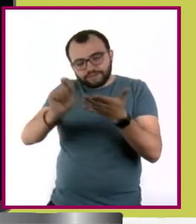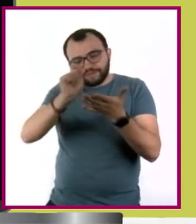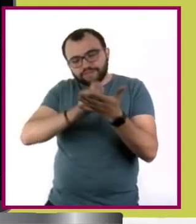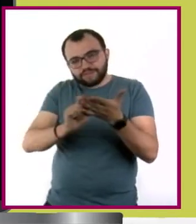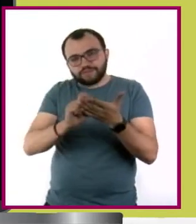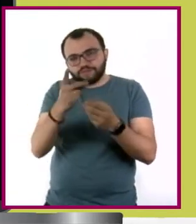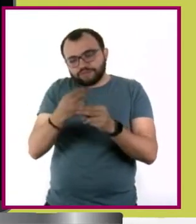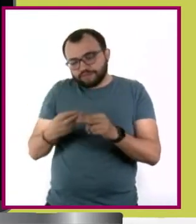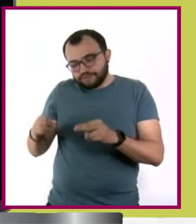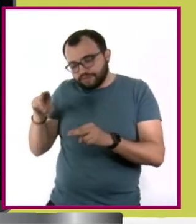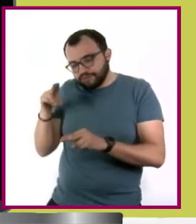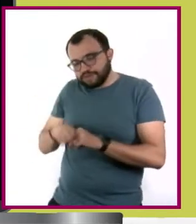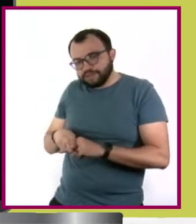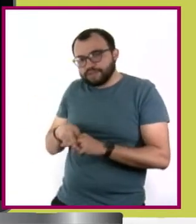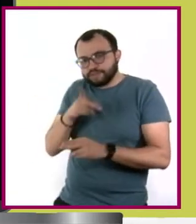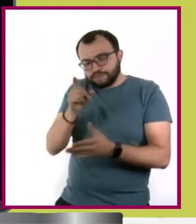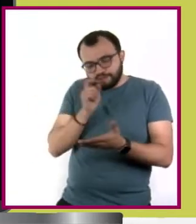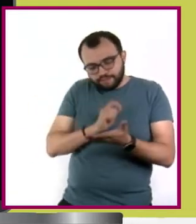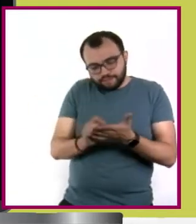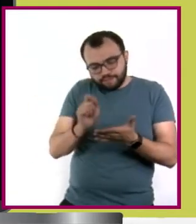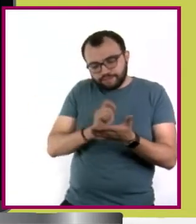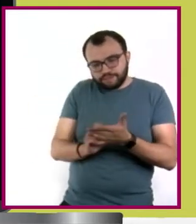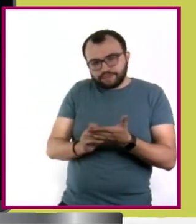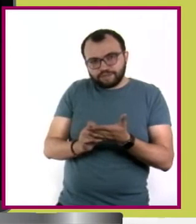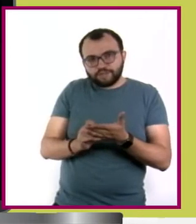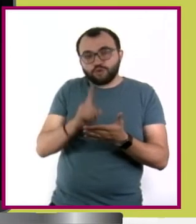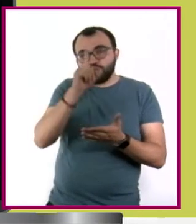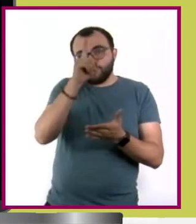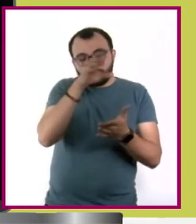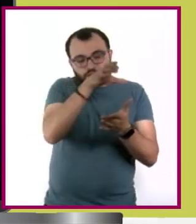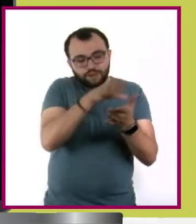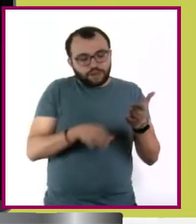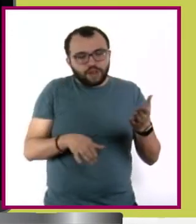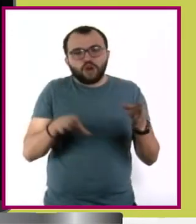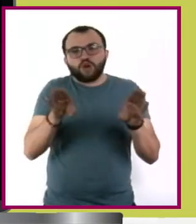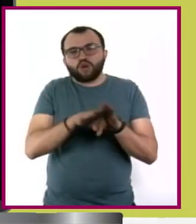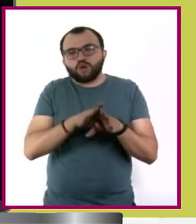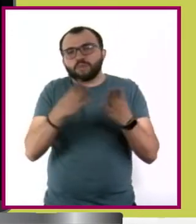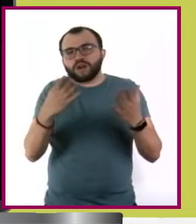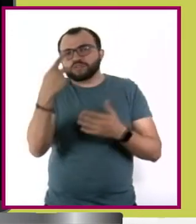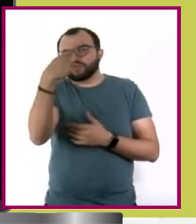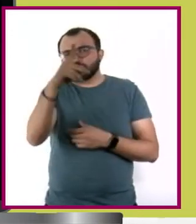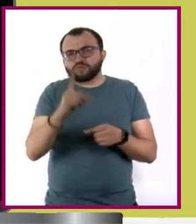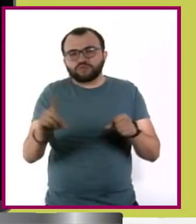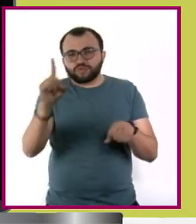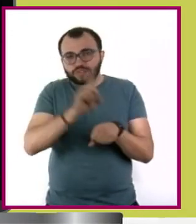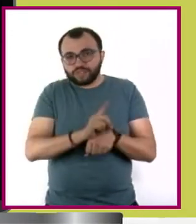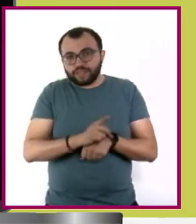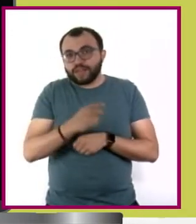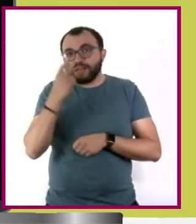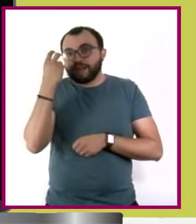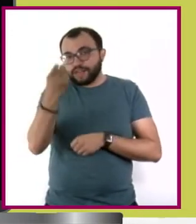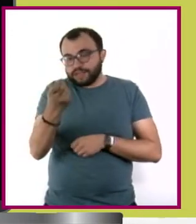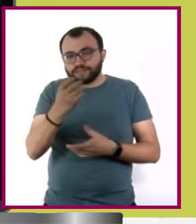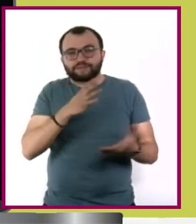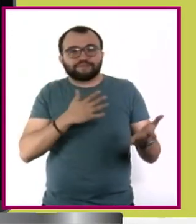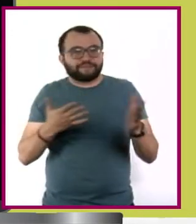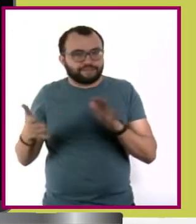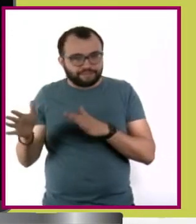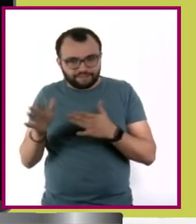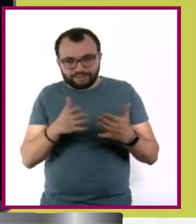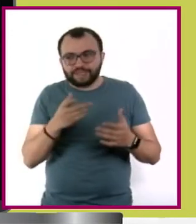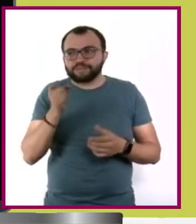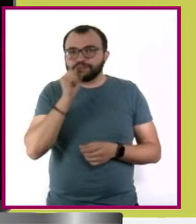sientas a escribir en tu querido diario, en una página, cómo estuvo tu día. Bueno, pues más o menos así es los